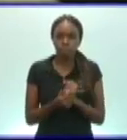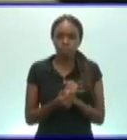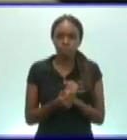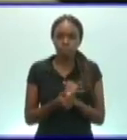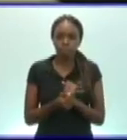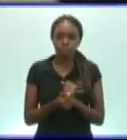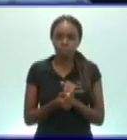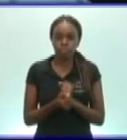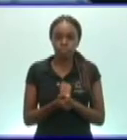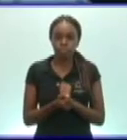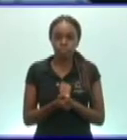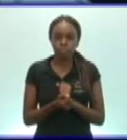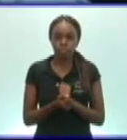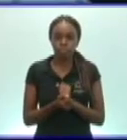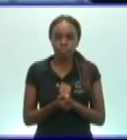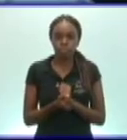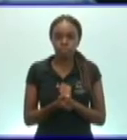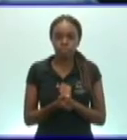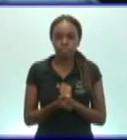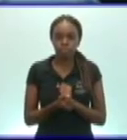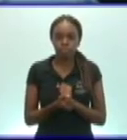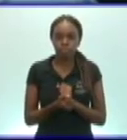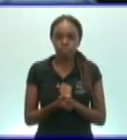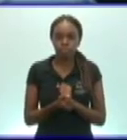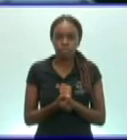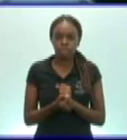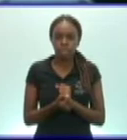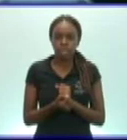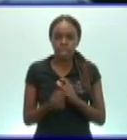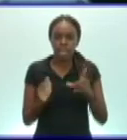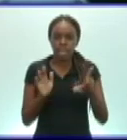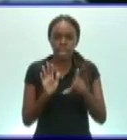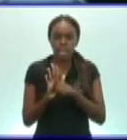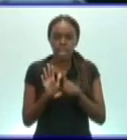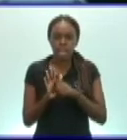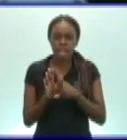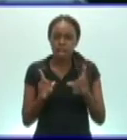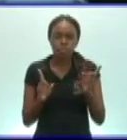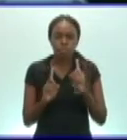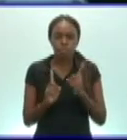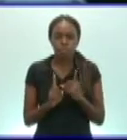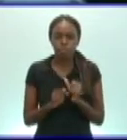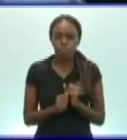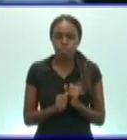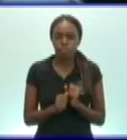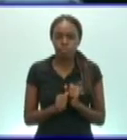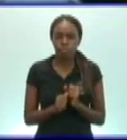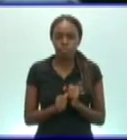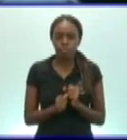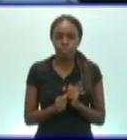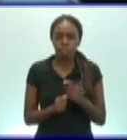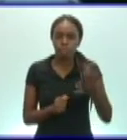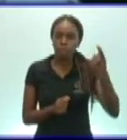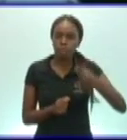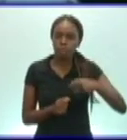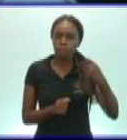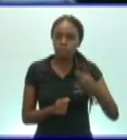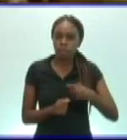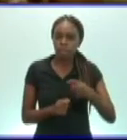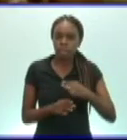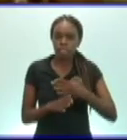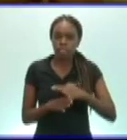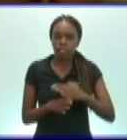sin quórum mínimo. Legal no fue. Legal desde el punto de vista ético. Desde el punto de vista jurídico es